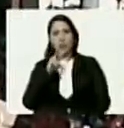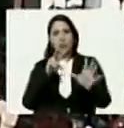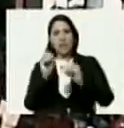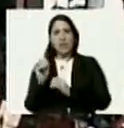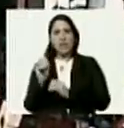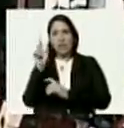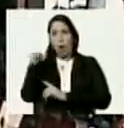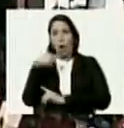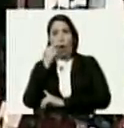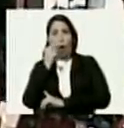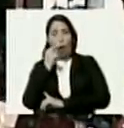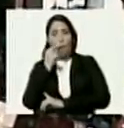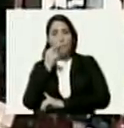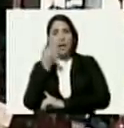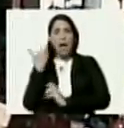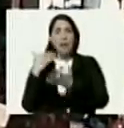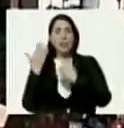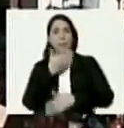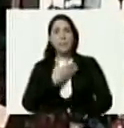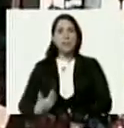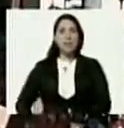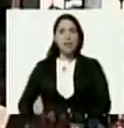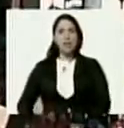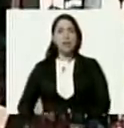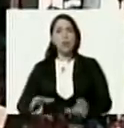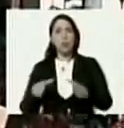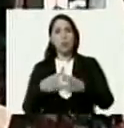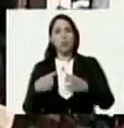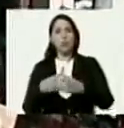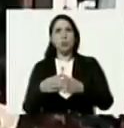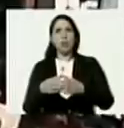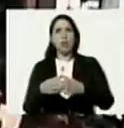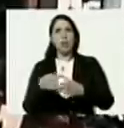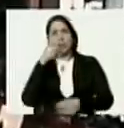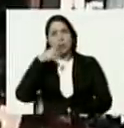Fabricio Ojeda, que fue presidente de la Junta Cívico-Militar,